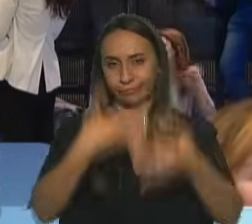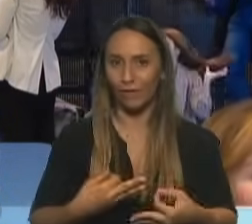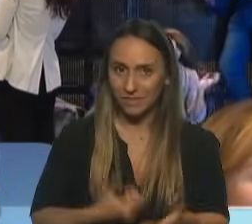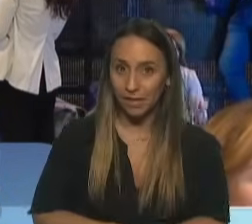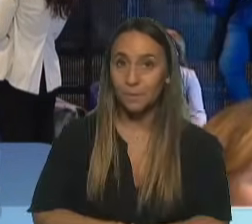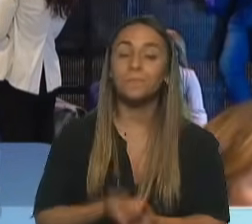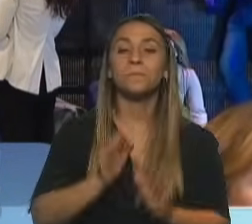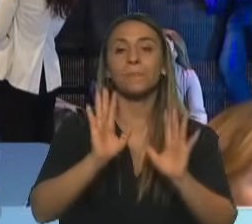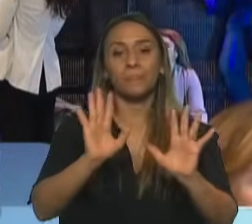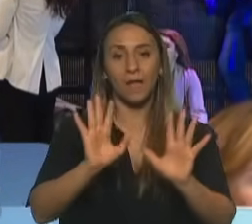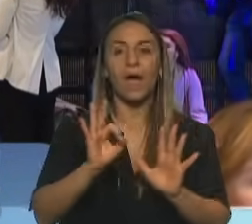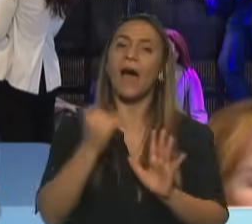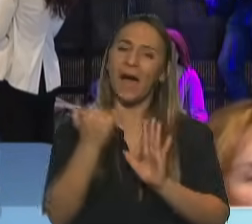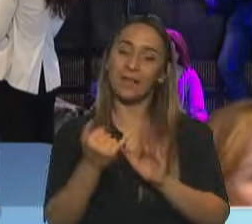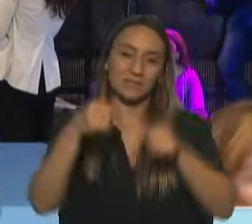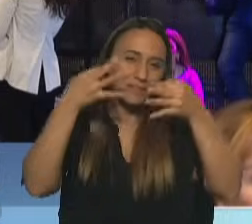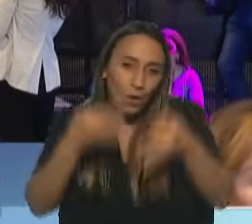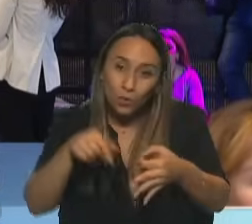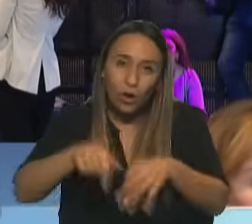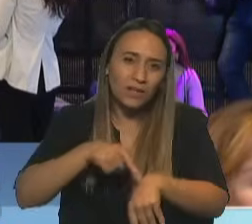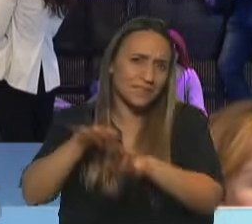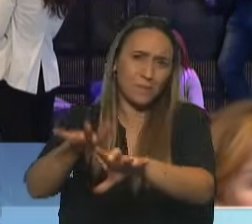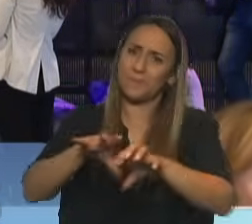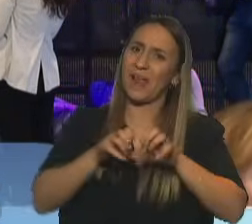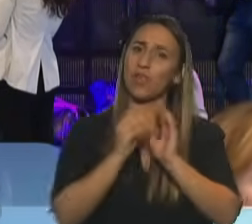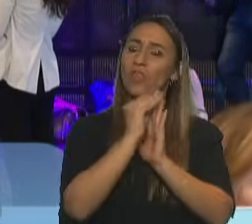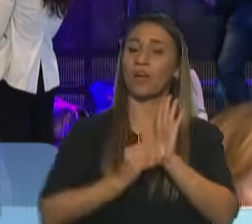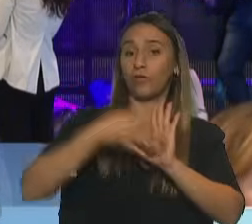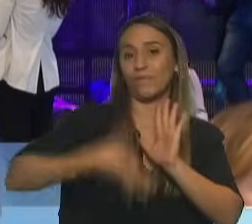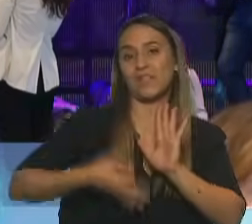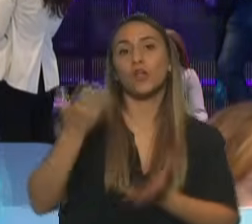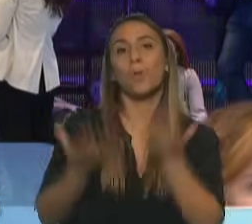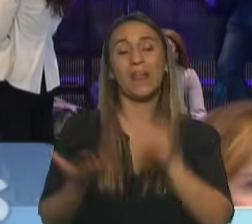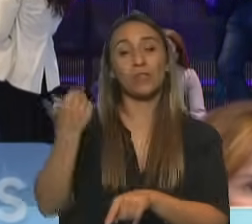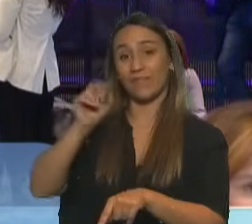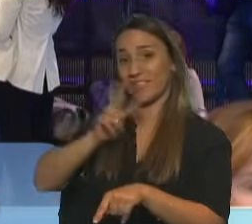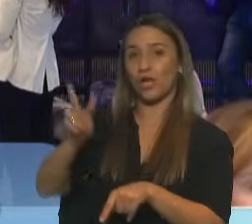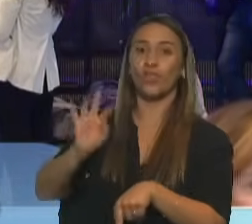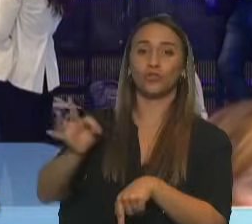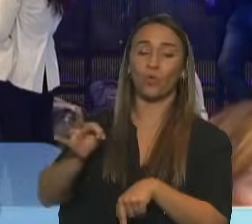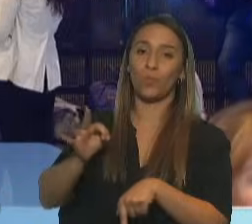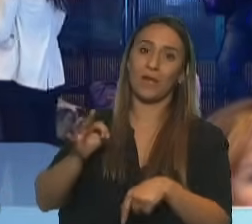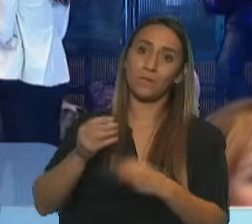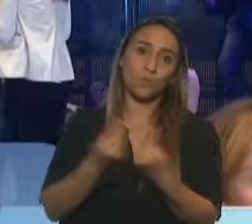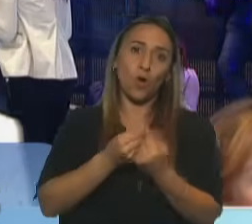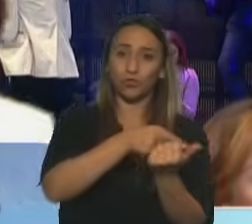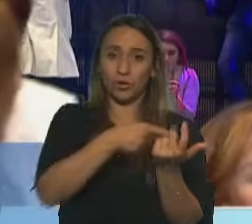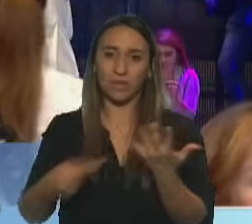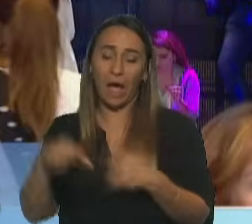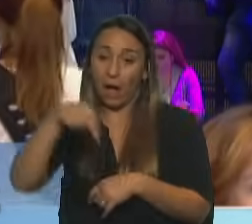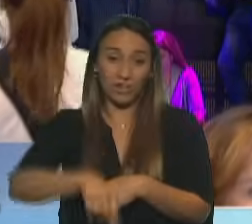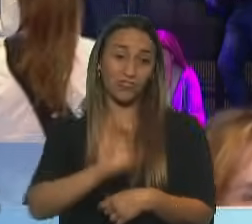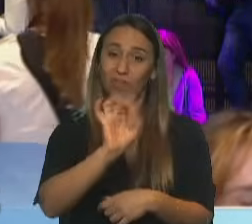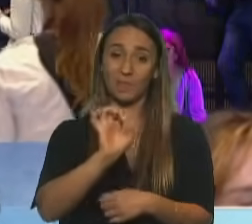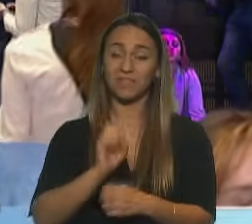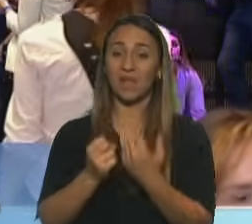seguramente tendremos datos mucho antes que Sí. en lo que fueron las elecciones generales del 22 de octubre, en principio por los candidatos, claro, solamente 2 llegan a la